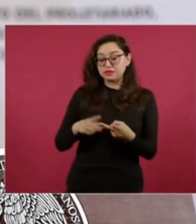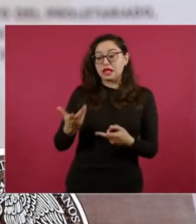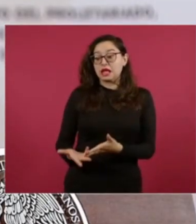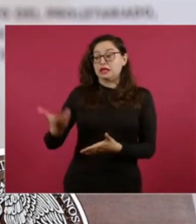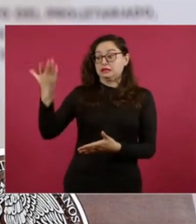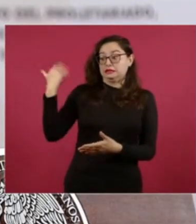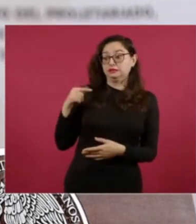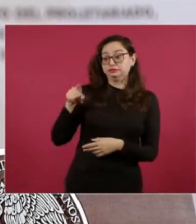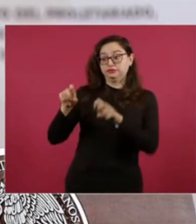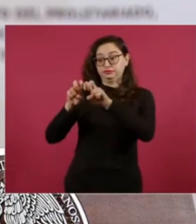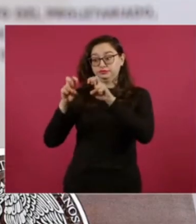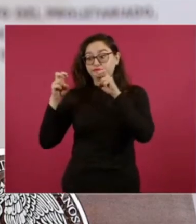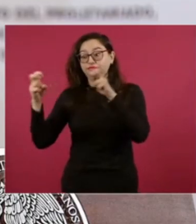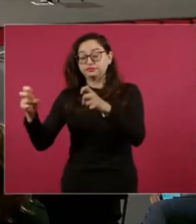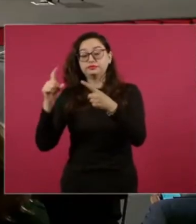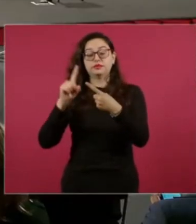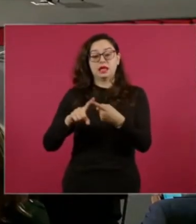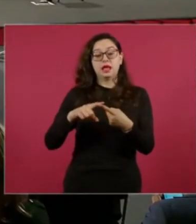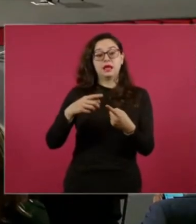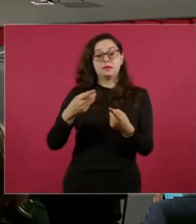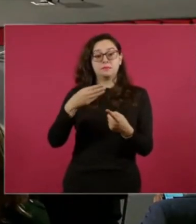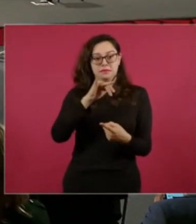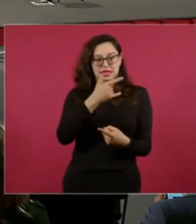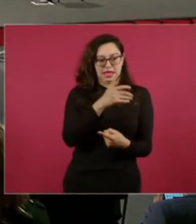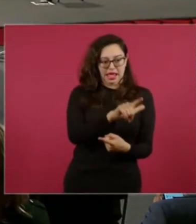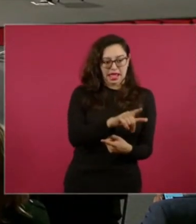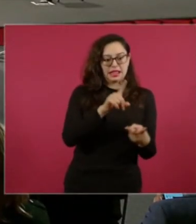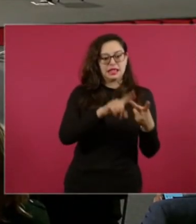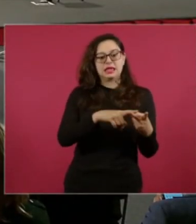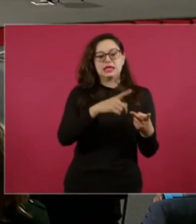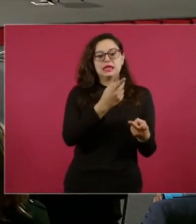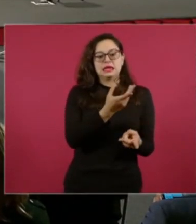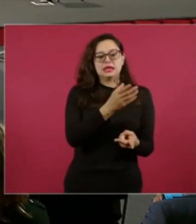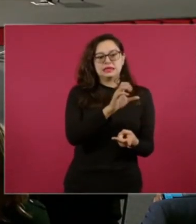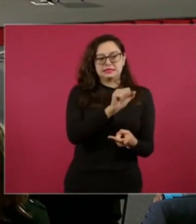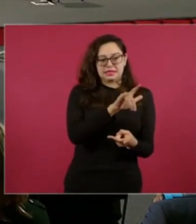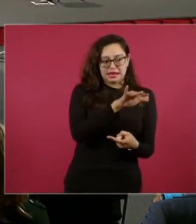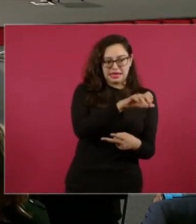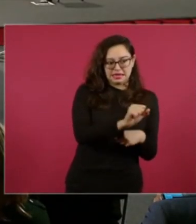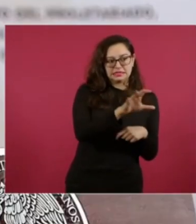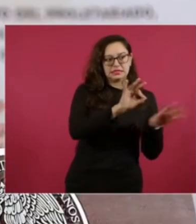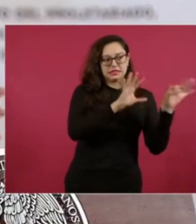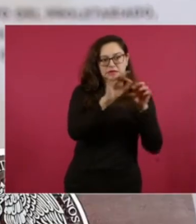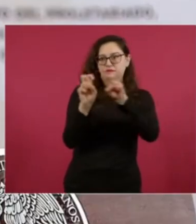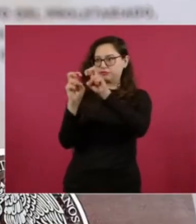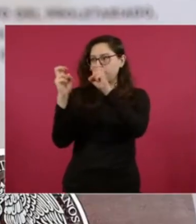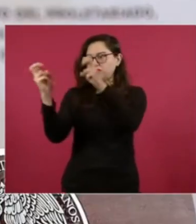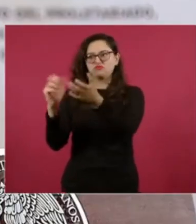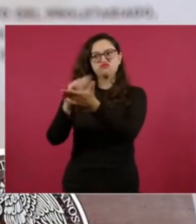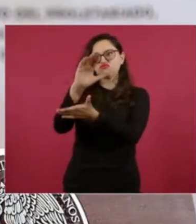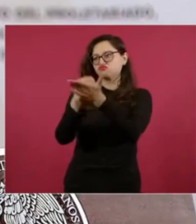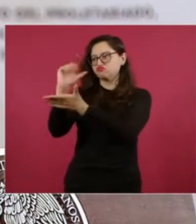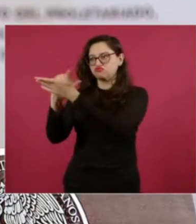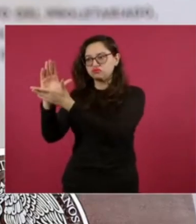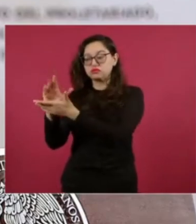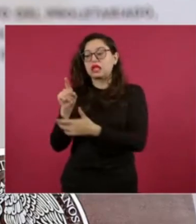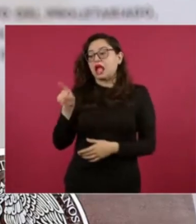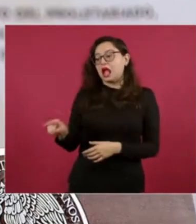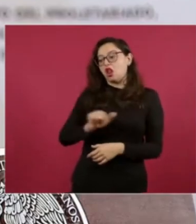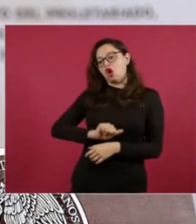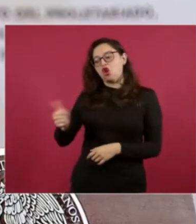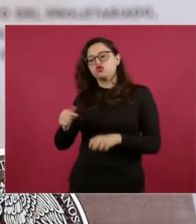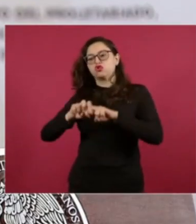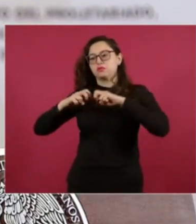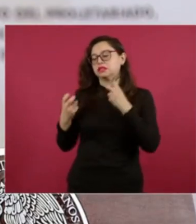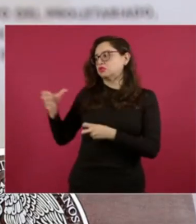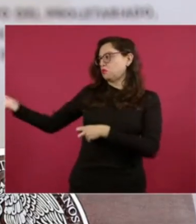Madrid y Carlos Salinas de Gortari. Impuso una Corte a modo y se llena la boca de decir que debería haber un poder